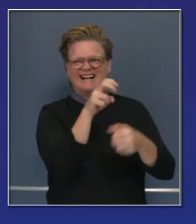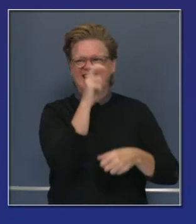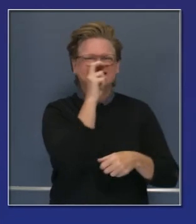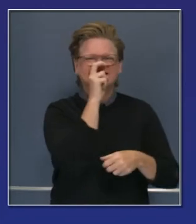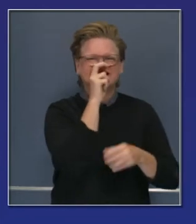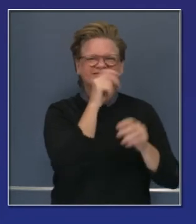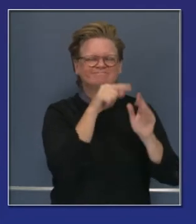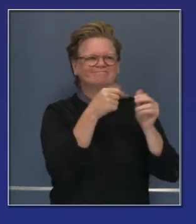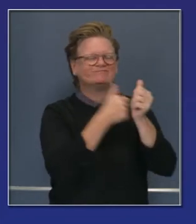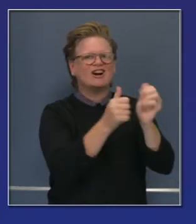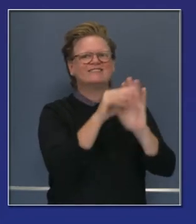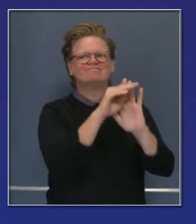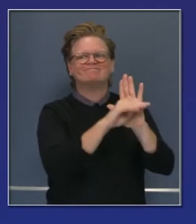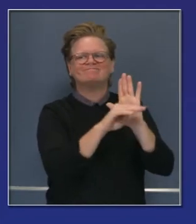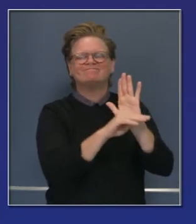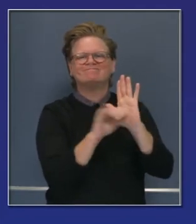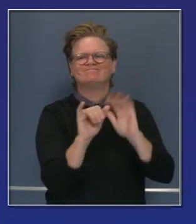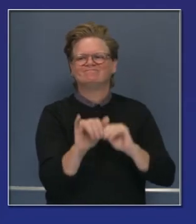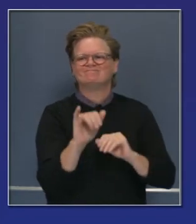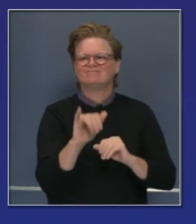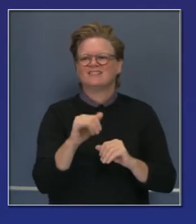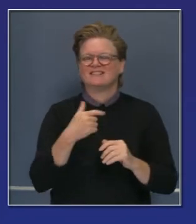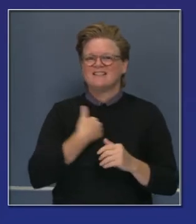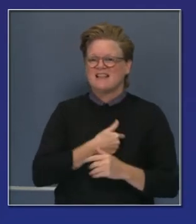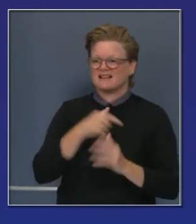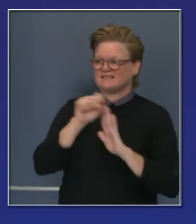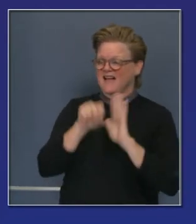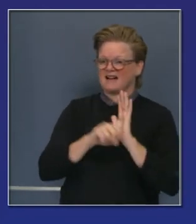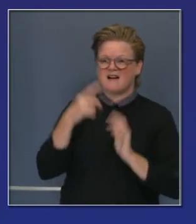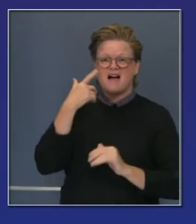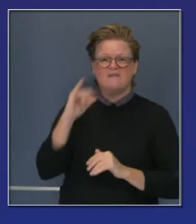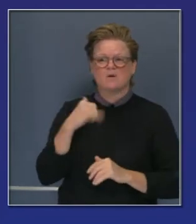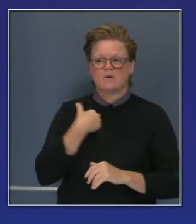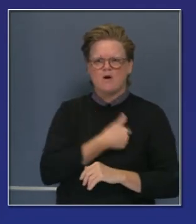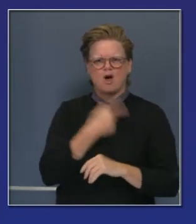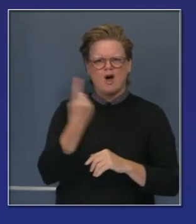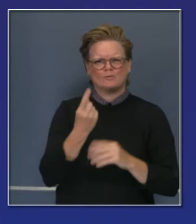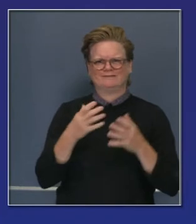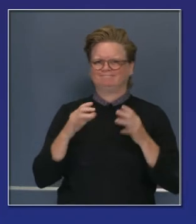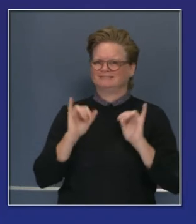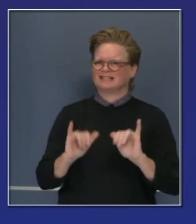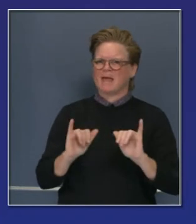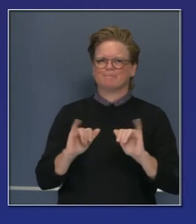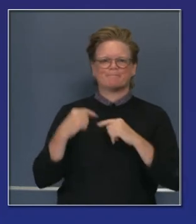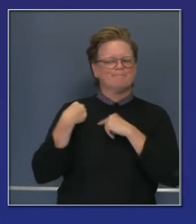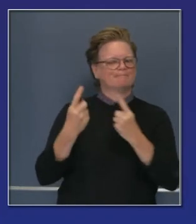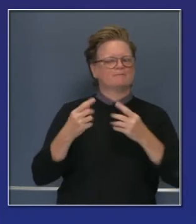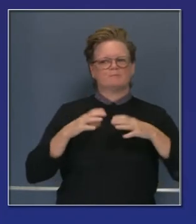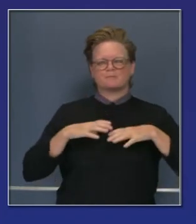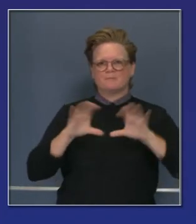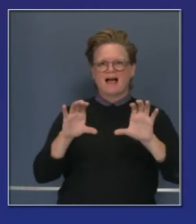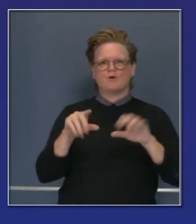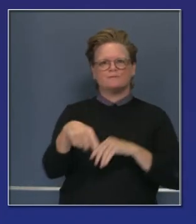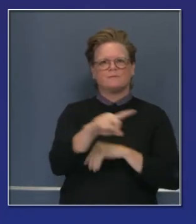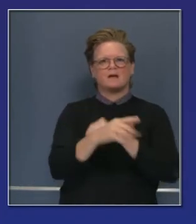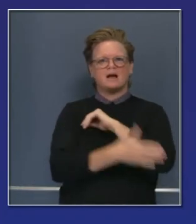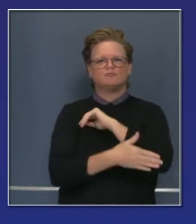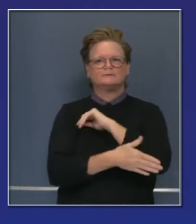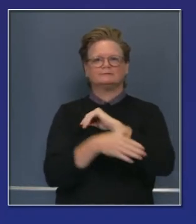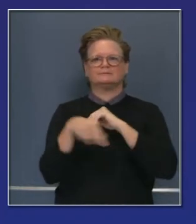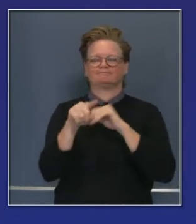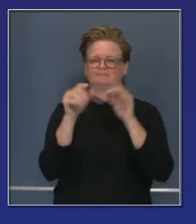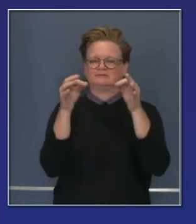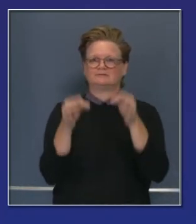las reglas del estado, así es como siempre ha funcionado California, así es como ha funcionado California durante esta pandemia, y así es